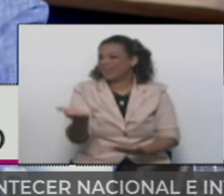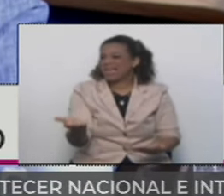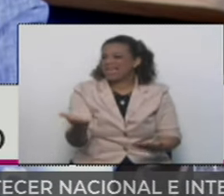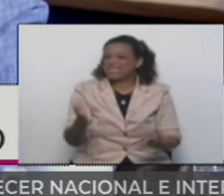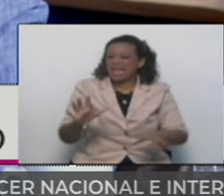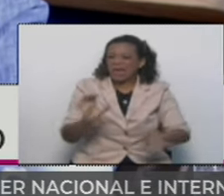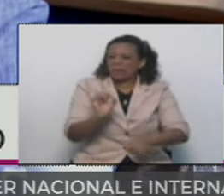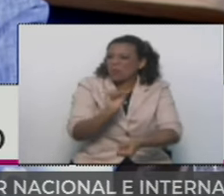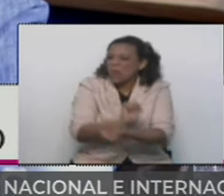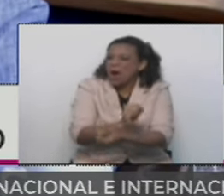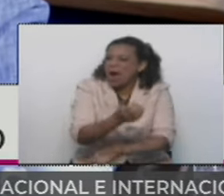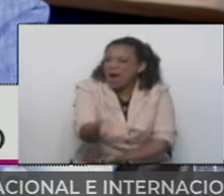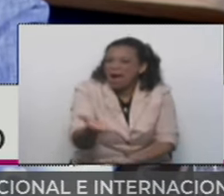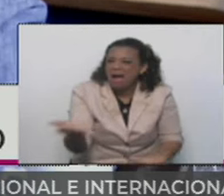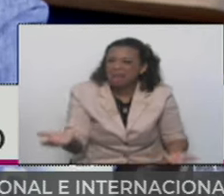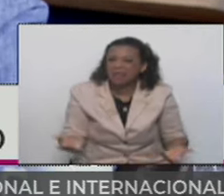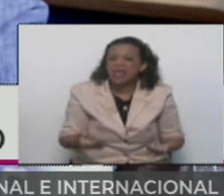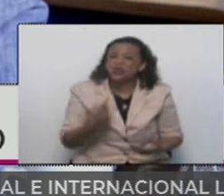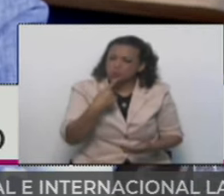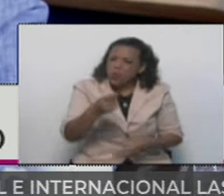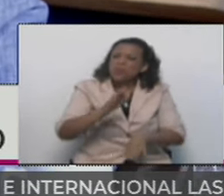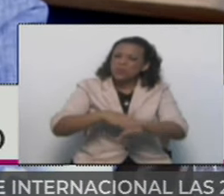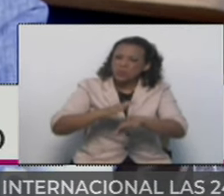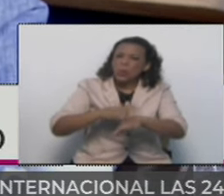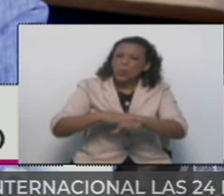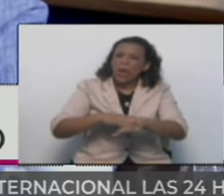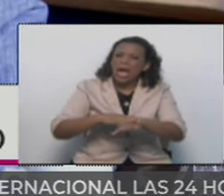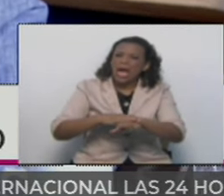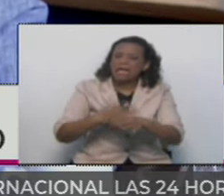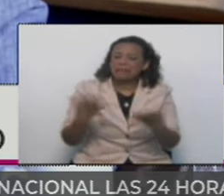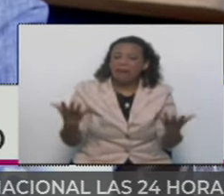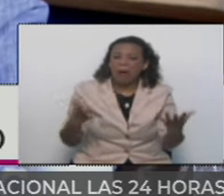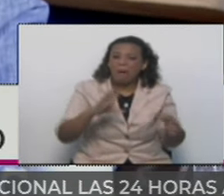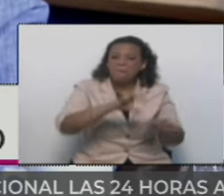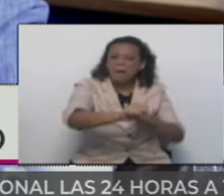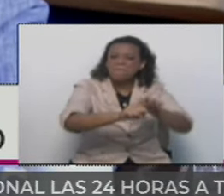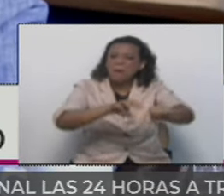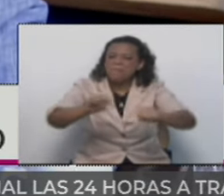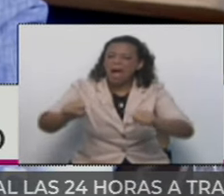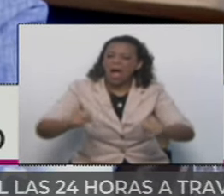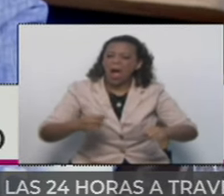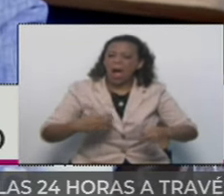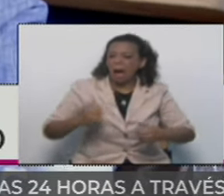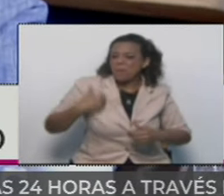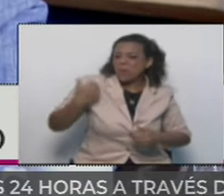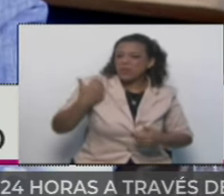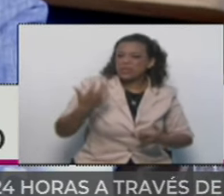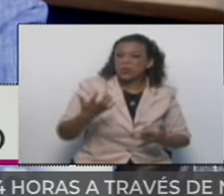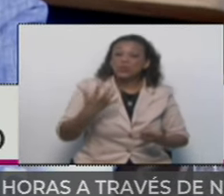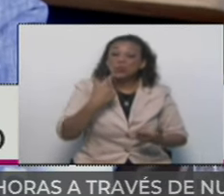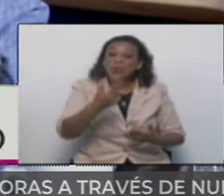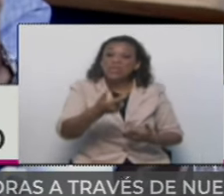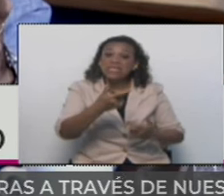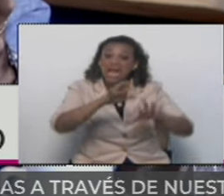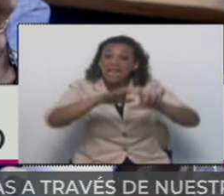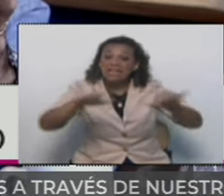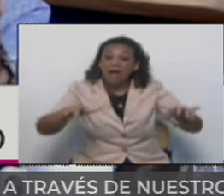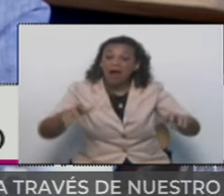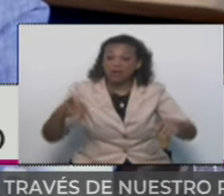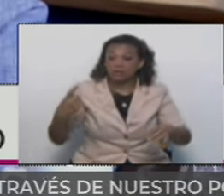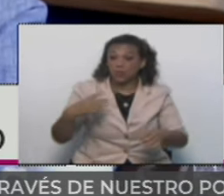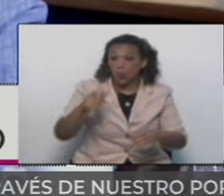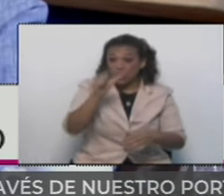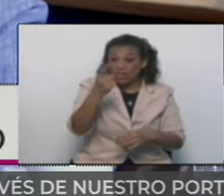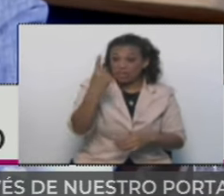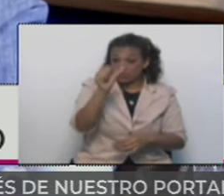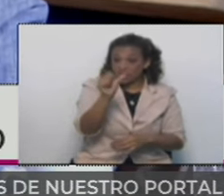maniatadas y yo diría también están colonizadas. Yo se lo decía al secretario general Guterres, que hablé con él hace una